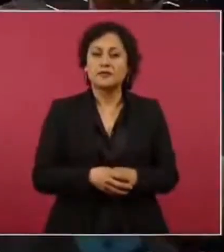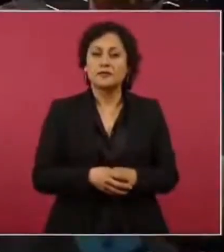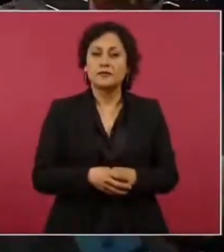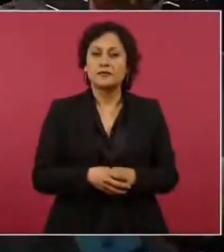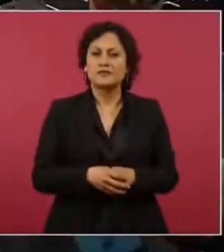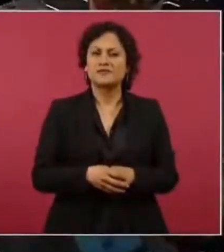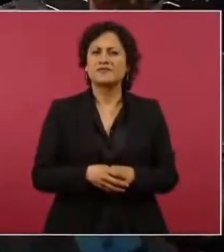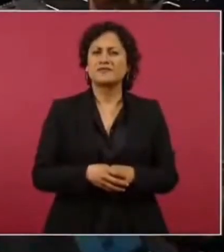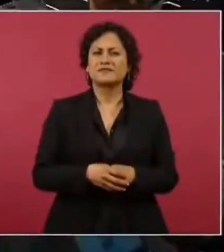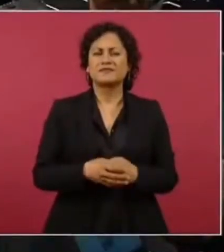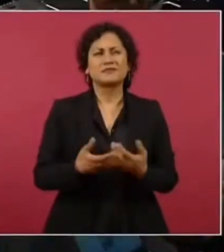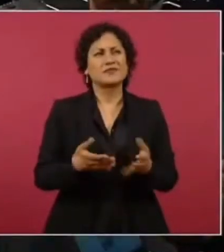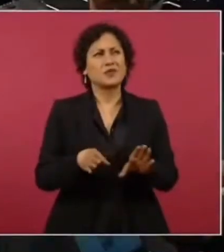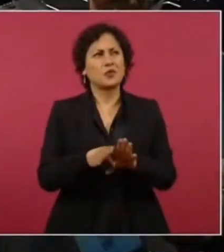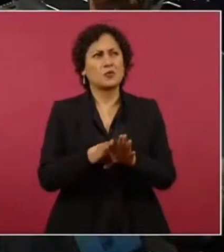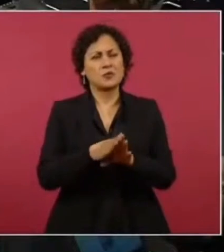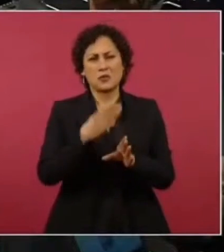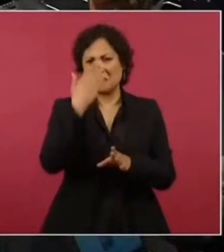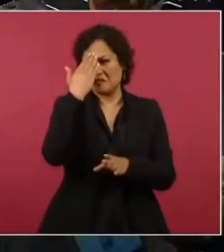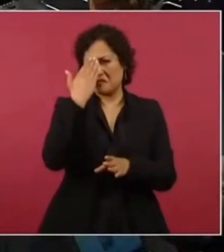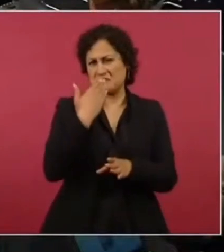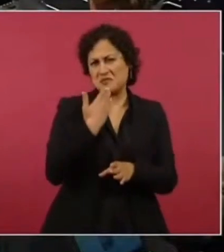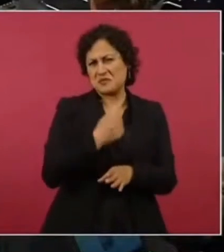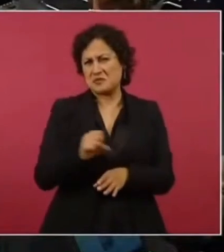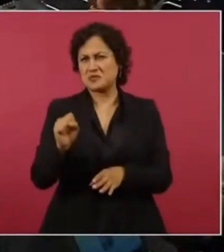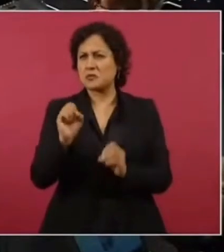famosos o prestigiados